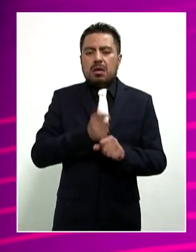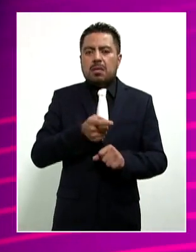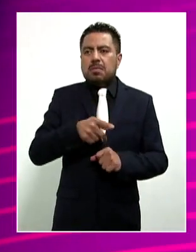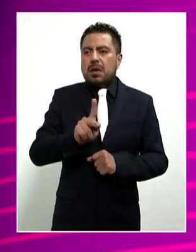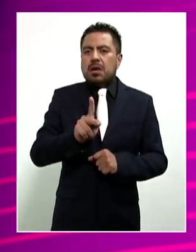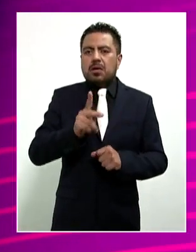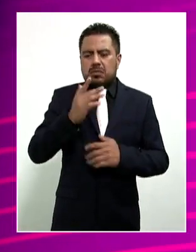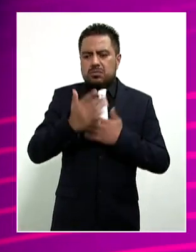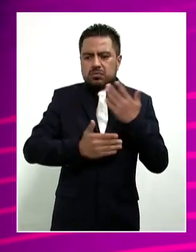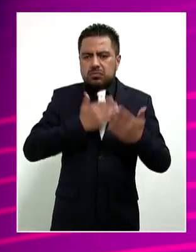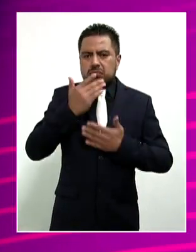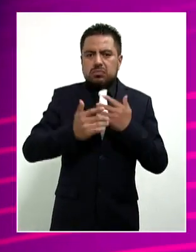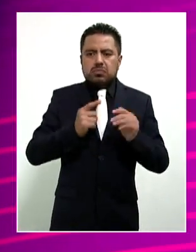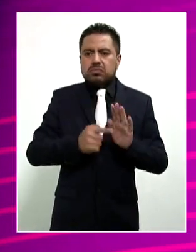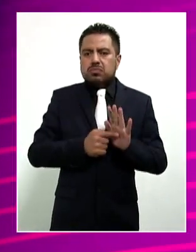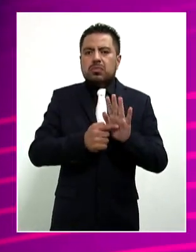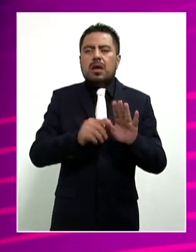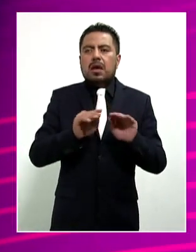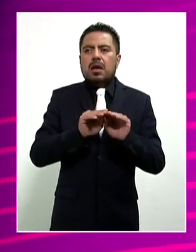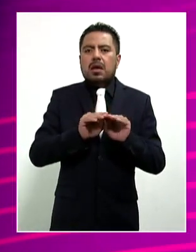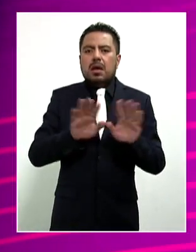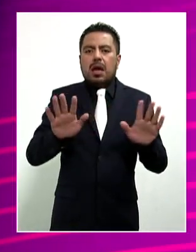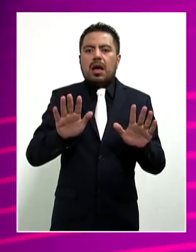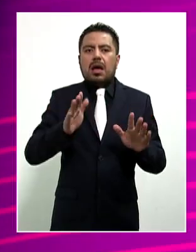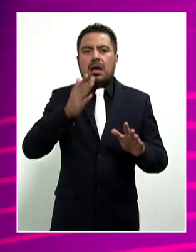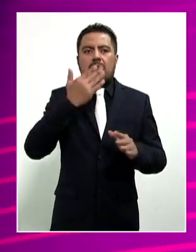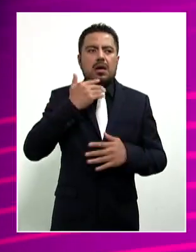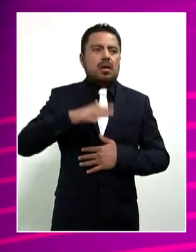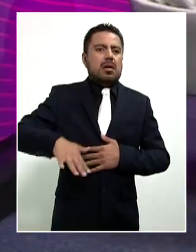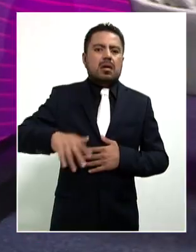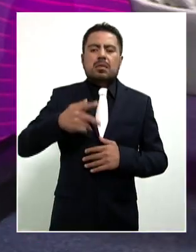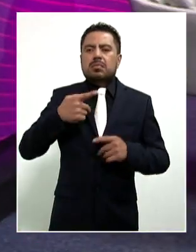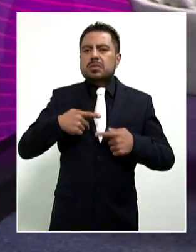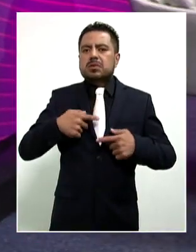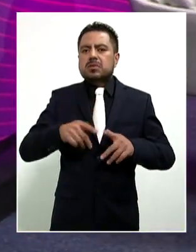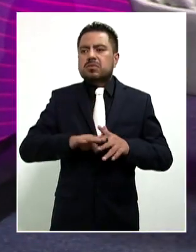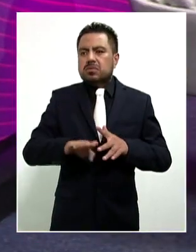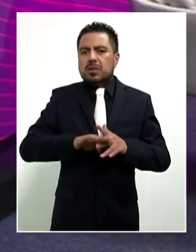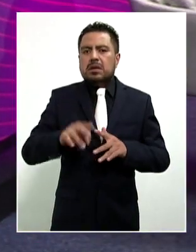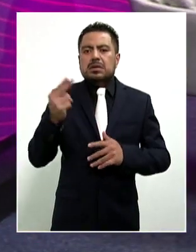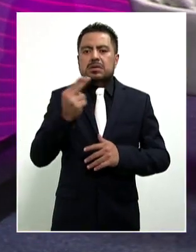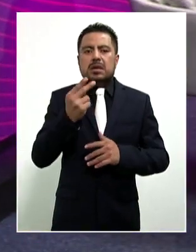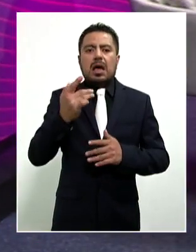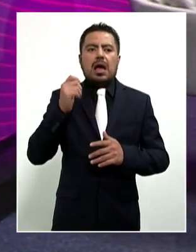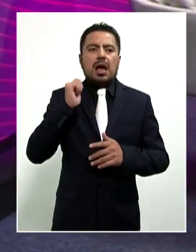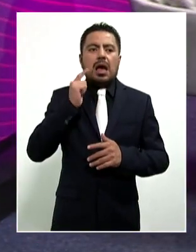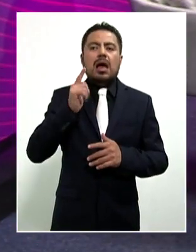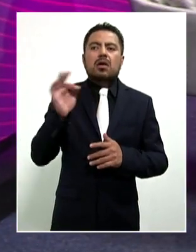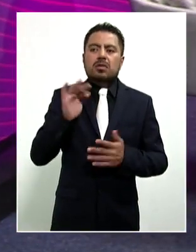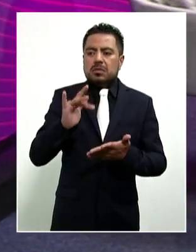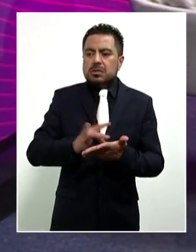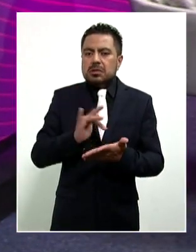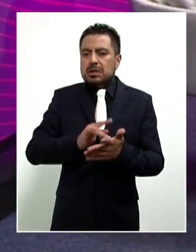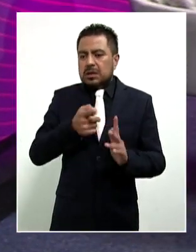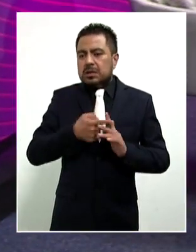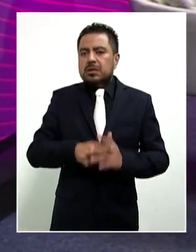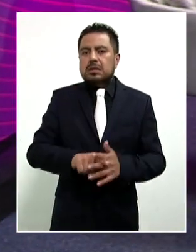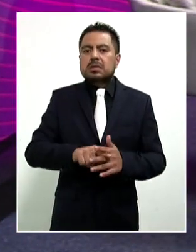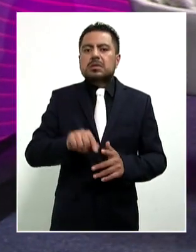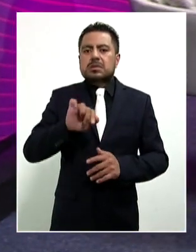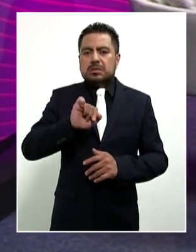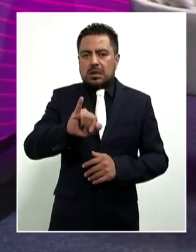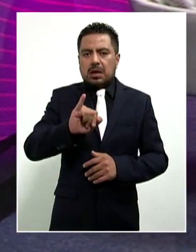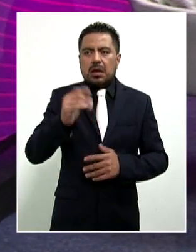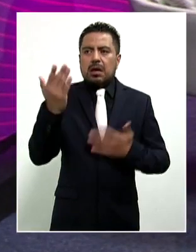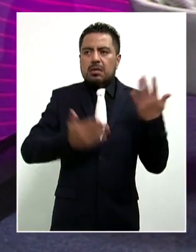Pero los estudios muestran claramente que aunque una persona refugiada necesita algo de apoyo al inicio, o sea, porque sí, en efecto, llega